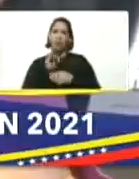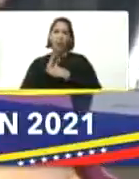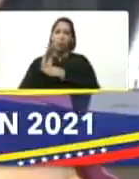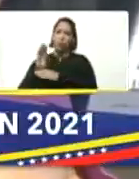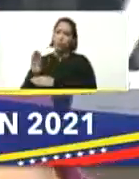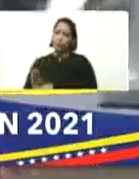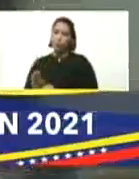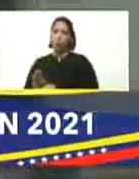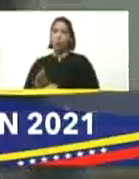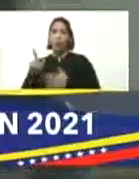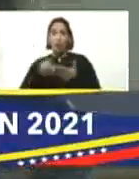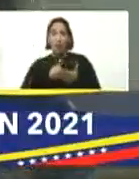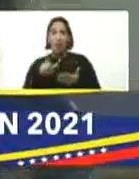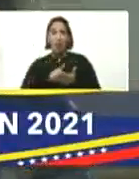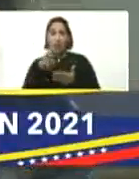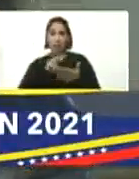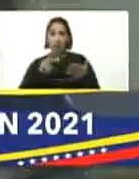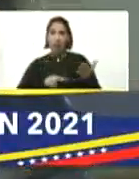leerlos